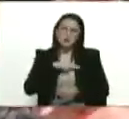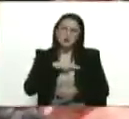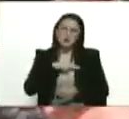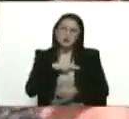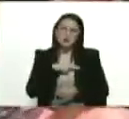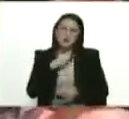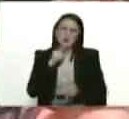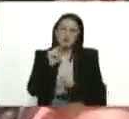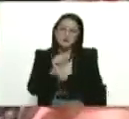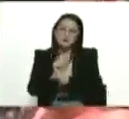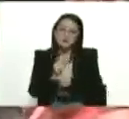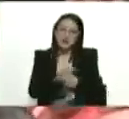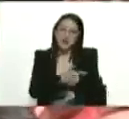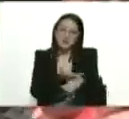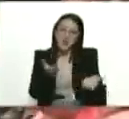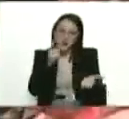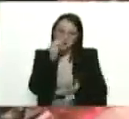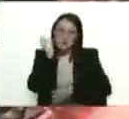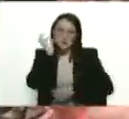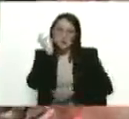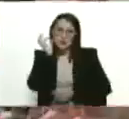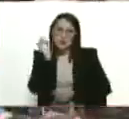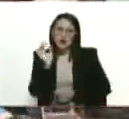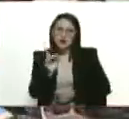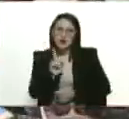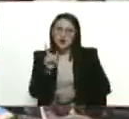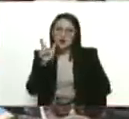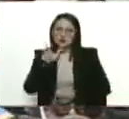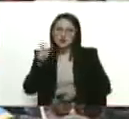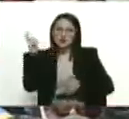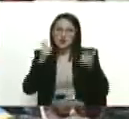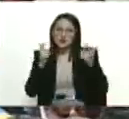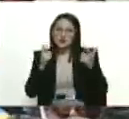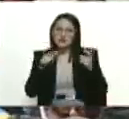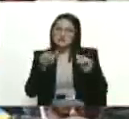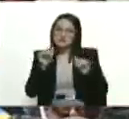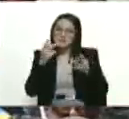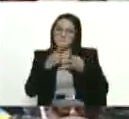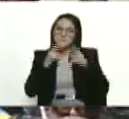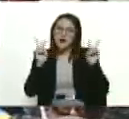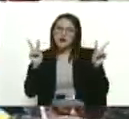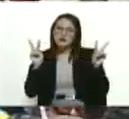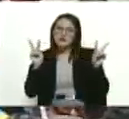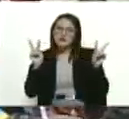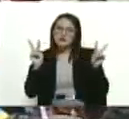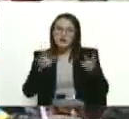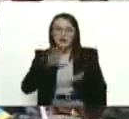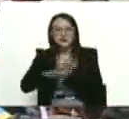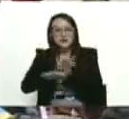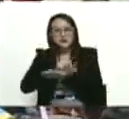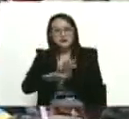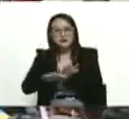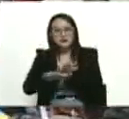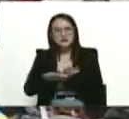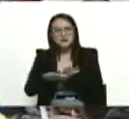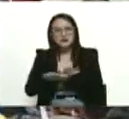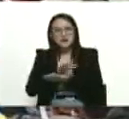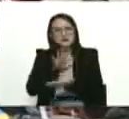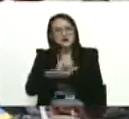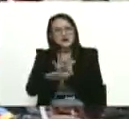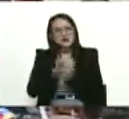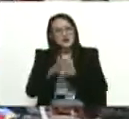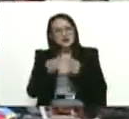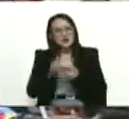garantizamos, hermanos y hermanas, a los que no son chavistas, su paz, su tranquilidad, que es la tranquilidad de